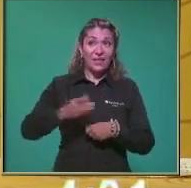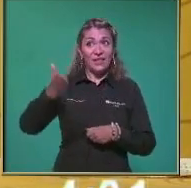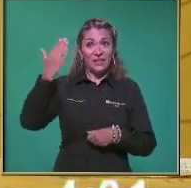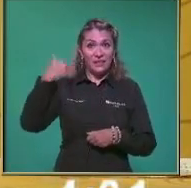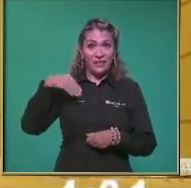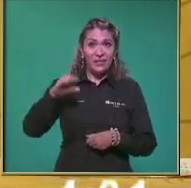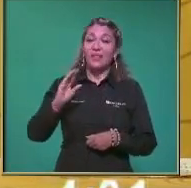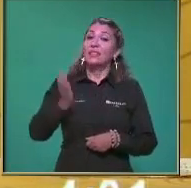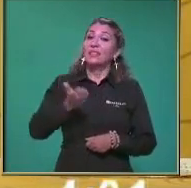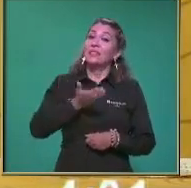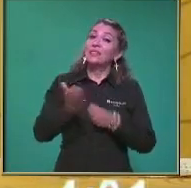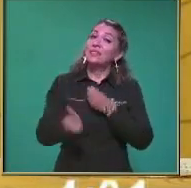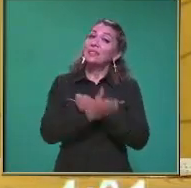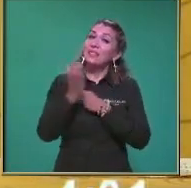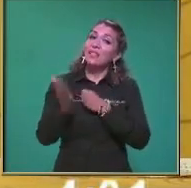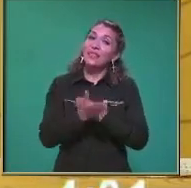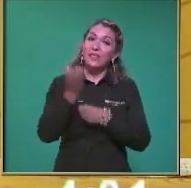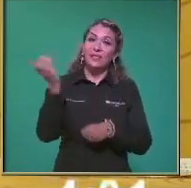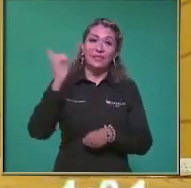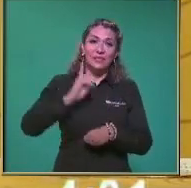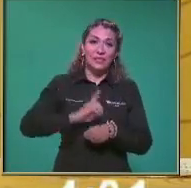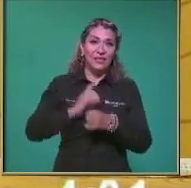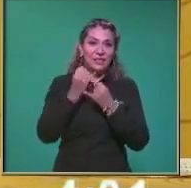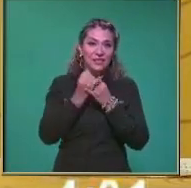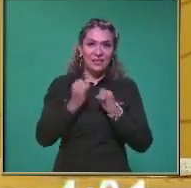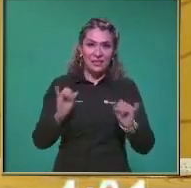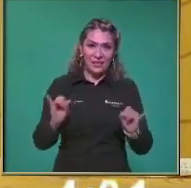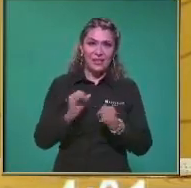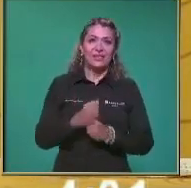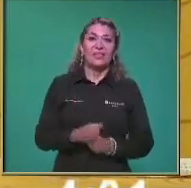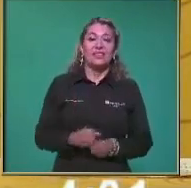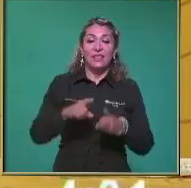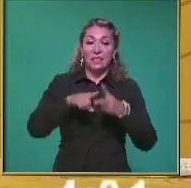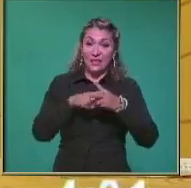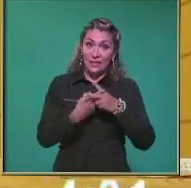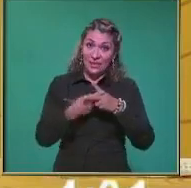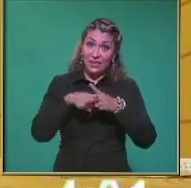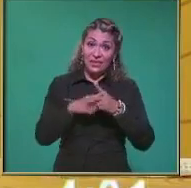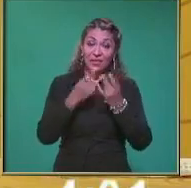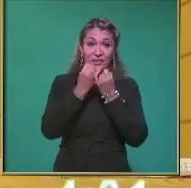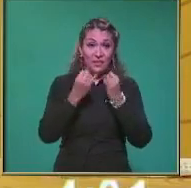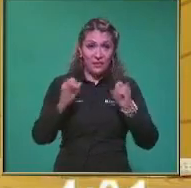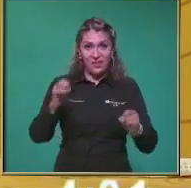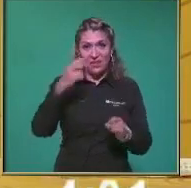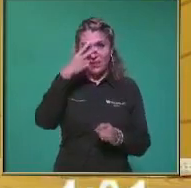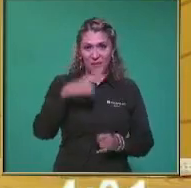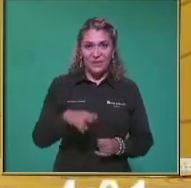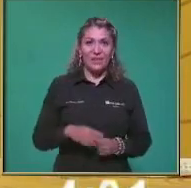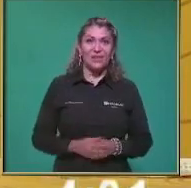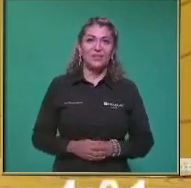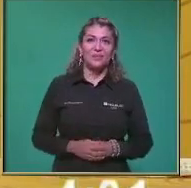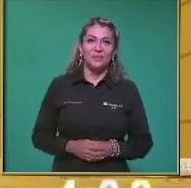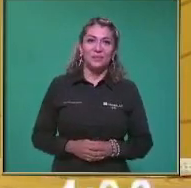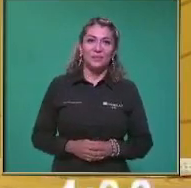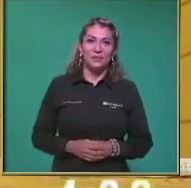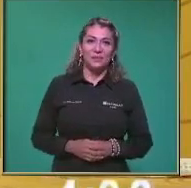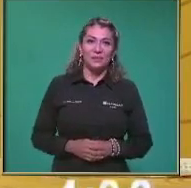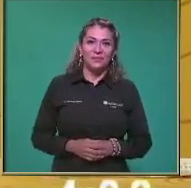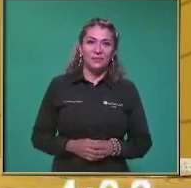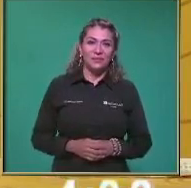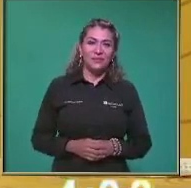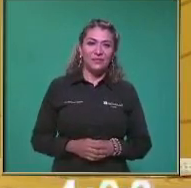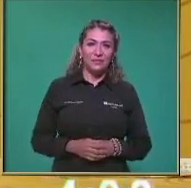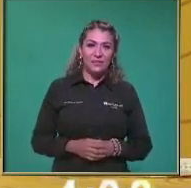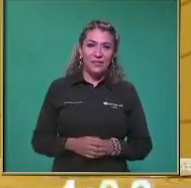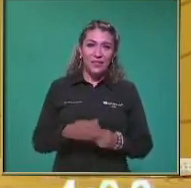conmemoramos un año más de del inicio de nuestra Guerra de Independencia. Ojo, porque